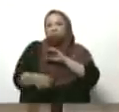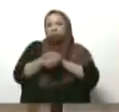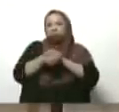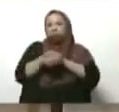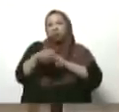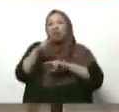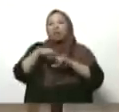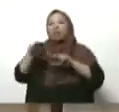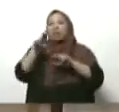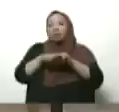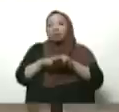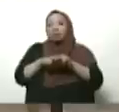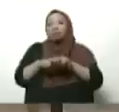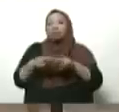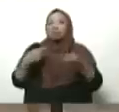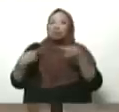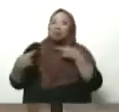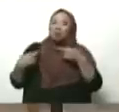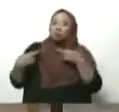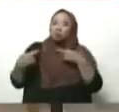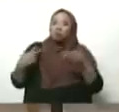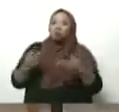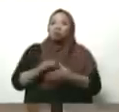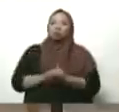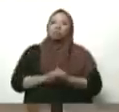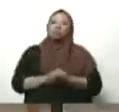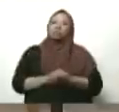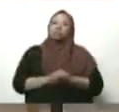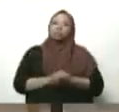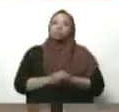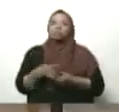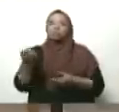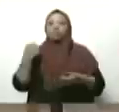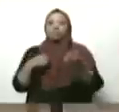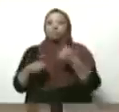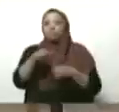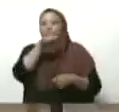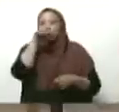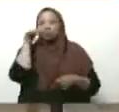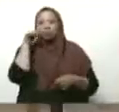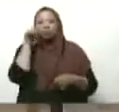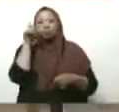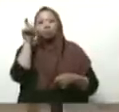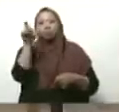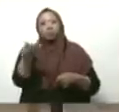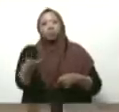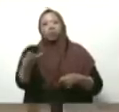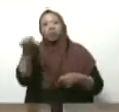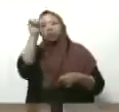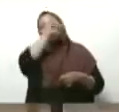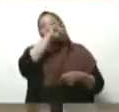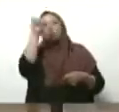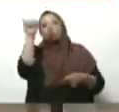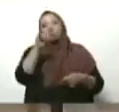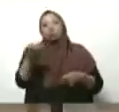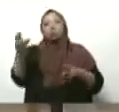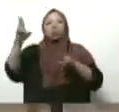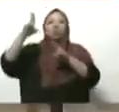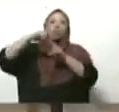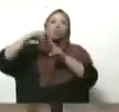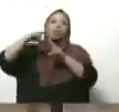que vinculan obviamente este tema con los pedófilos los pederastas han sido zulia táchira distrito